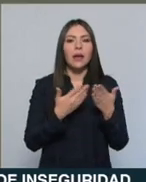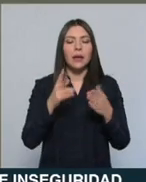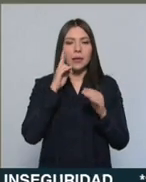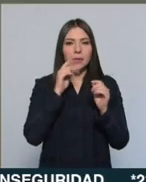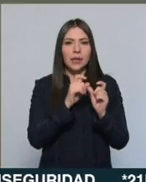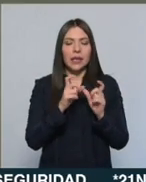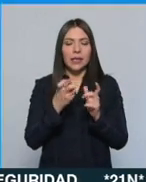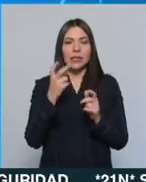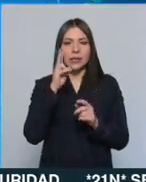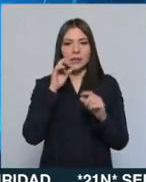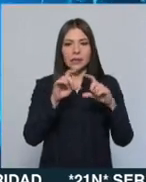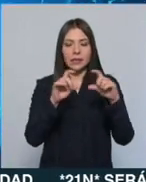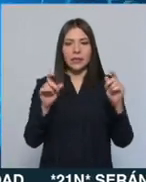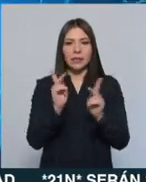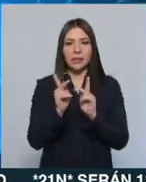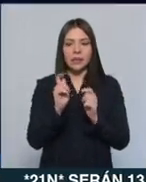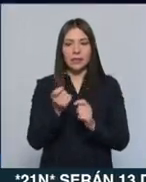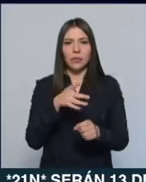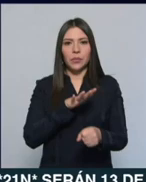parte de la charla.